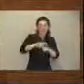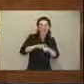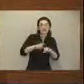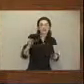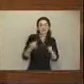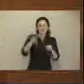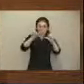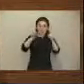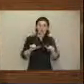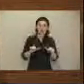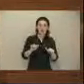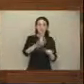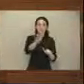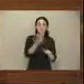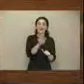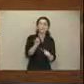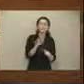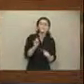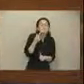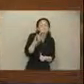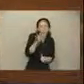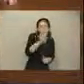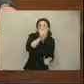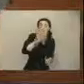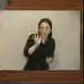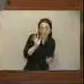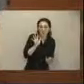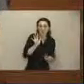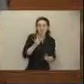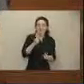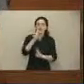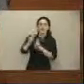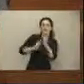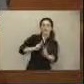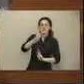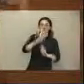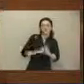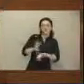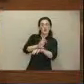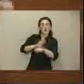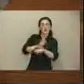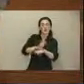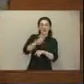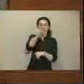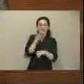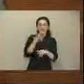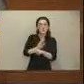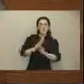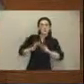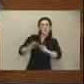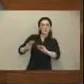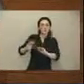el modelo que parece subyacer de las respuestas de la consejería, de sus actitudes, ¿no?, en la